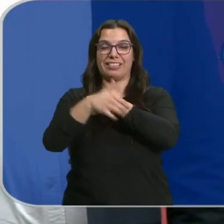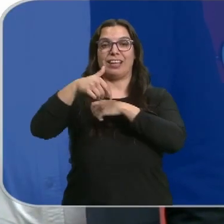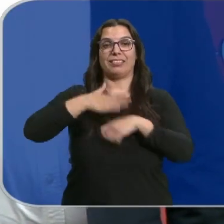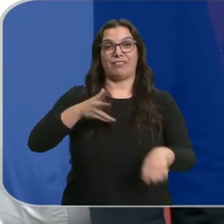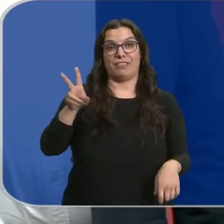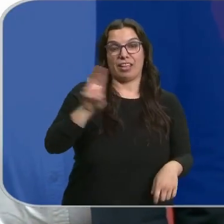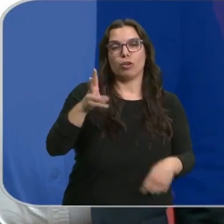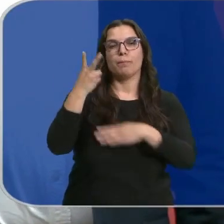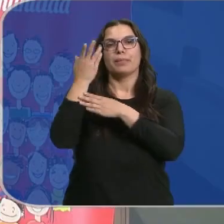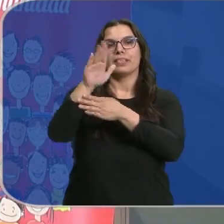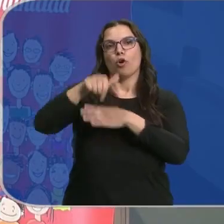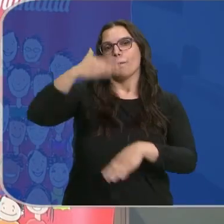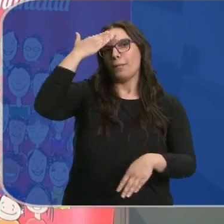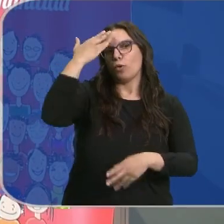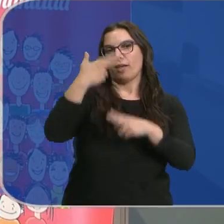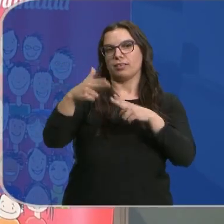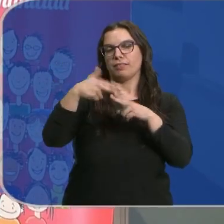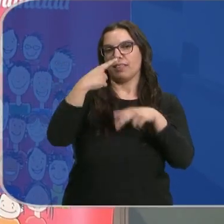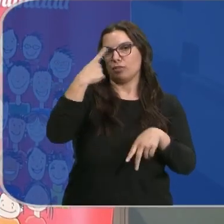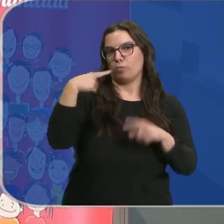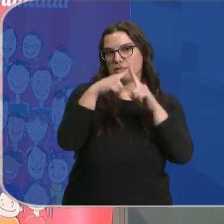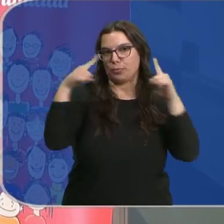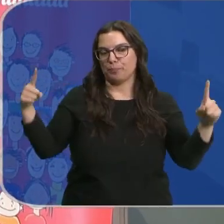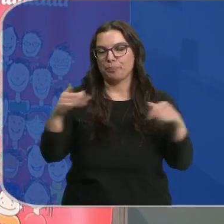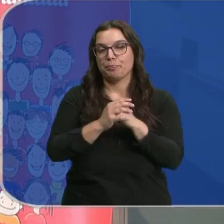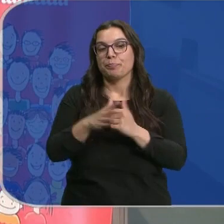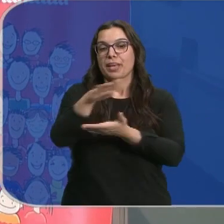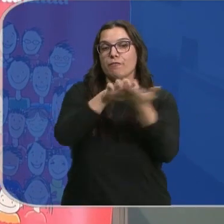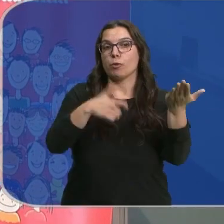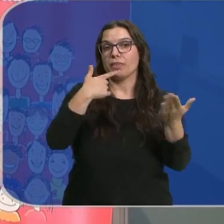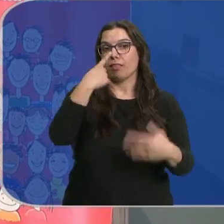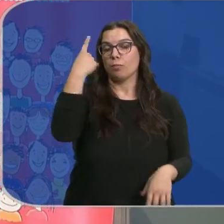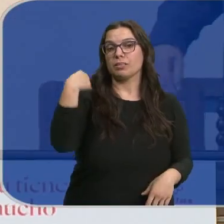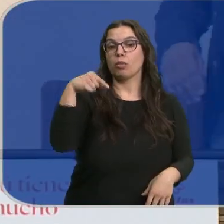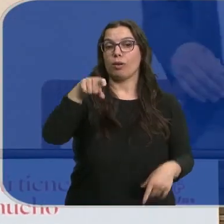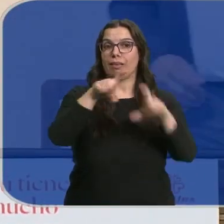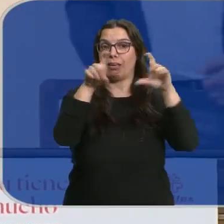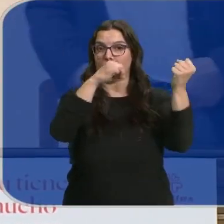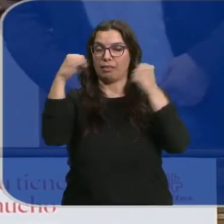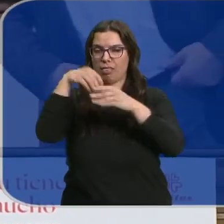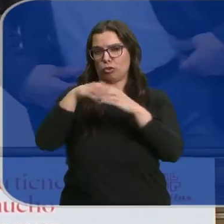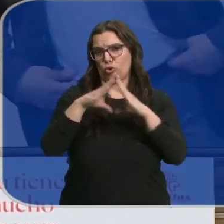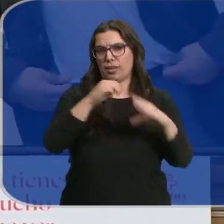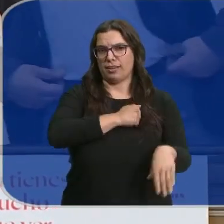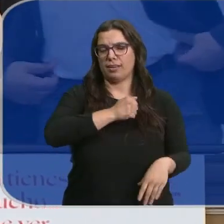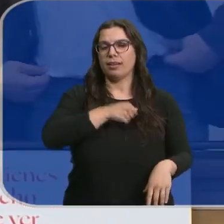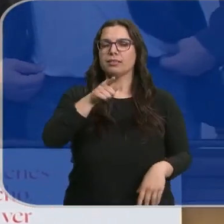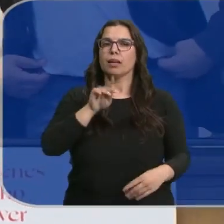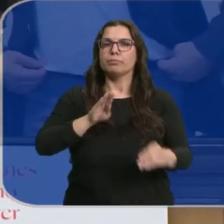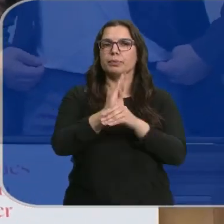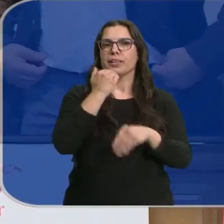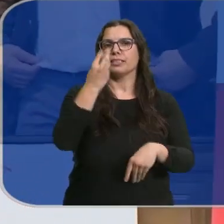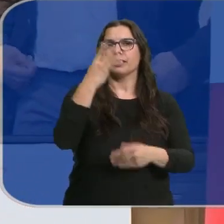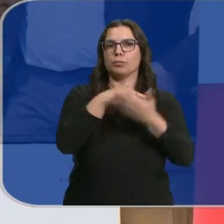de Valladolid ha presentado hoy su memoria de actividades del año pasado. Según ese informe, en 2022 la entidad de la Iglesia Católica destinó casi